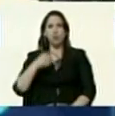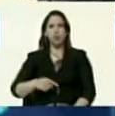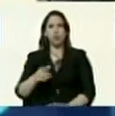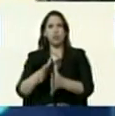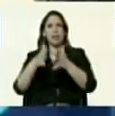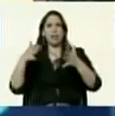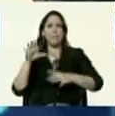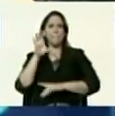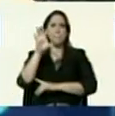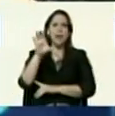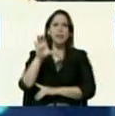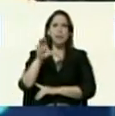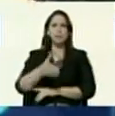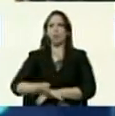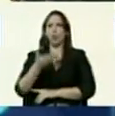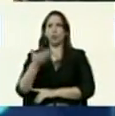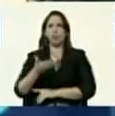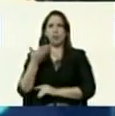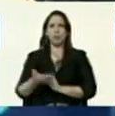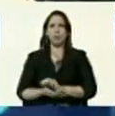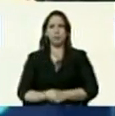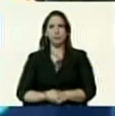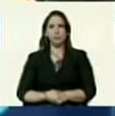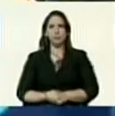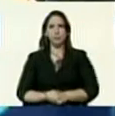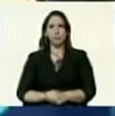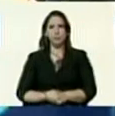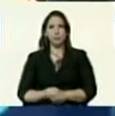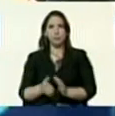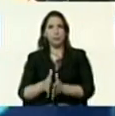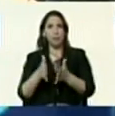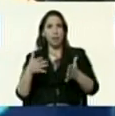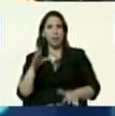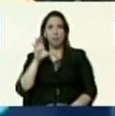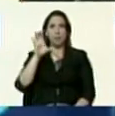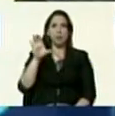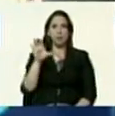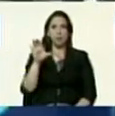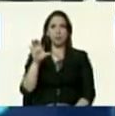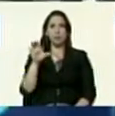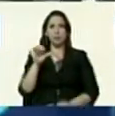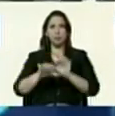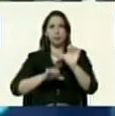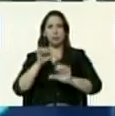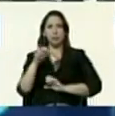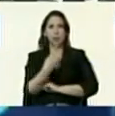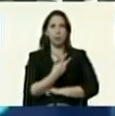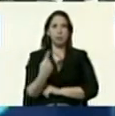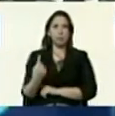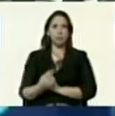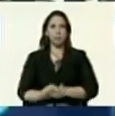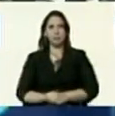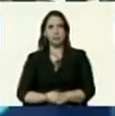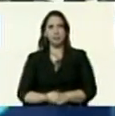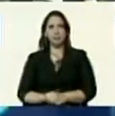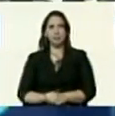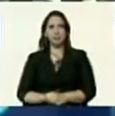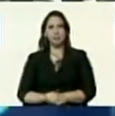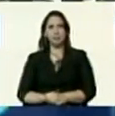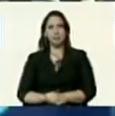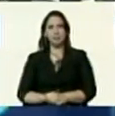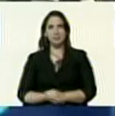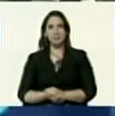saben ustedes, pero es una de las grandes potencias del siglo XXI, que puede ser potencia sin ser